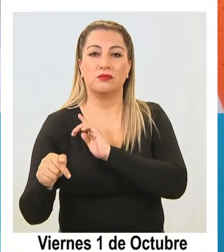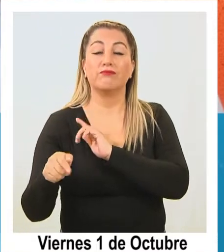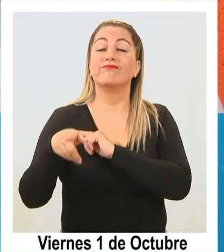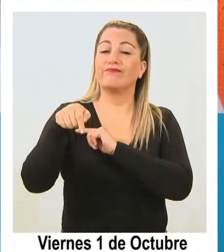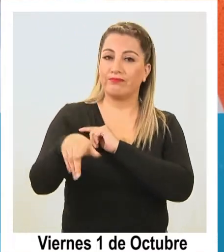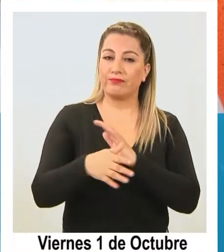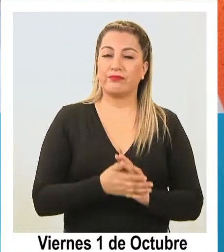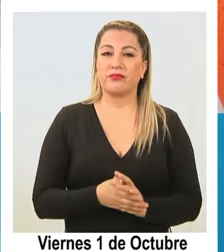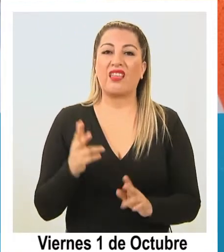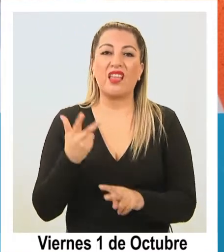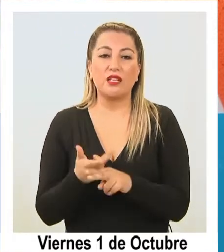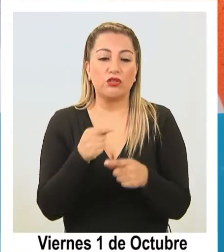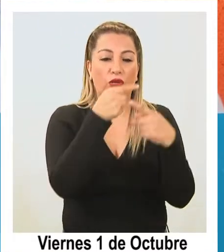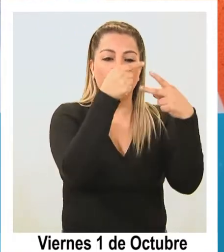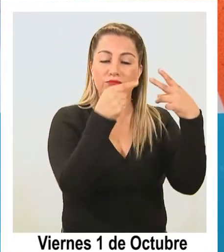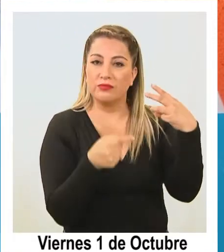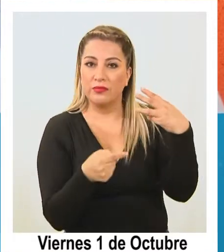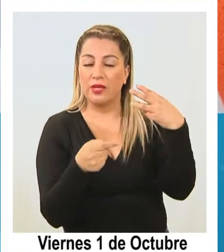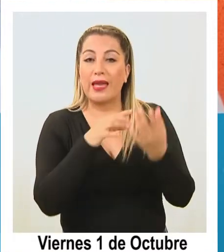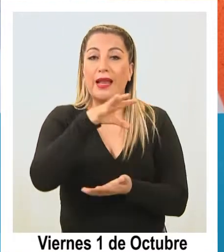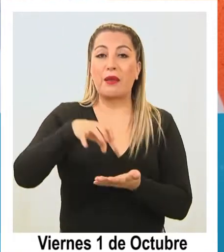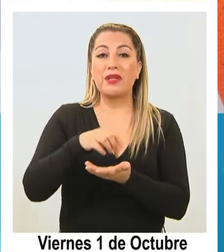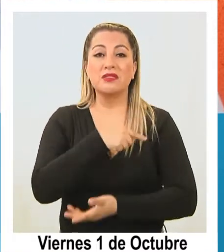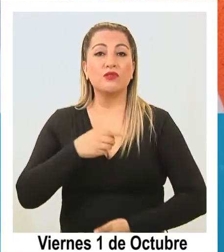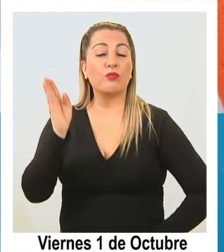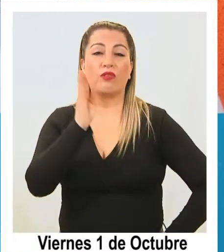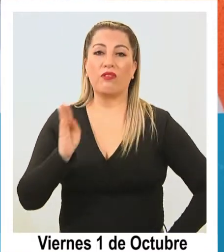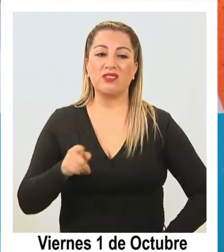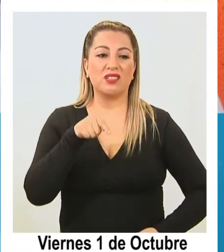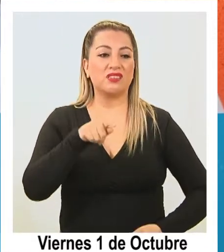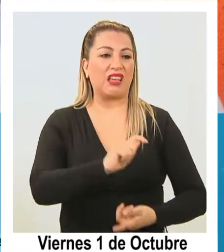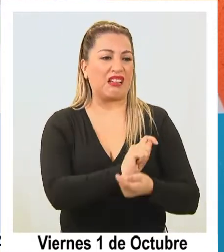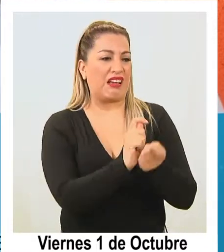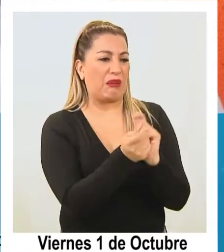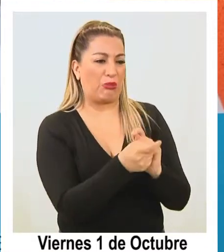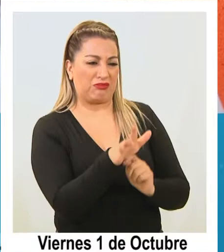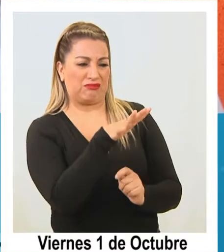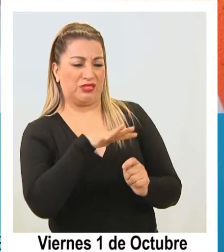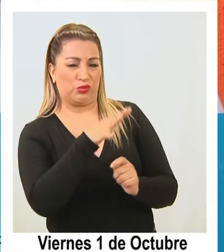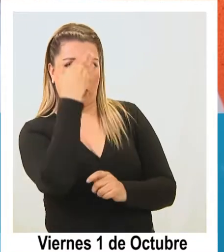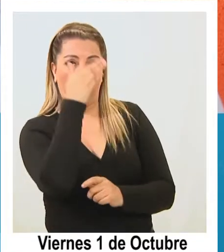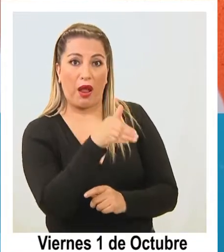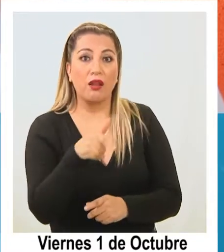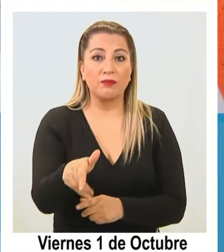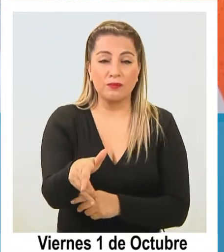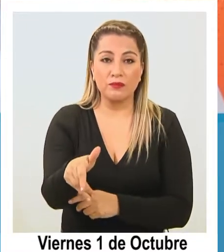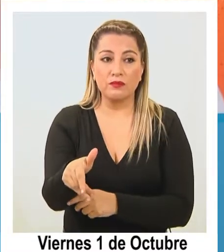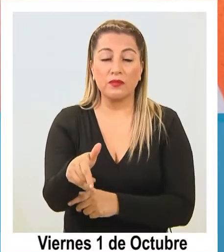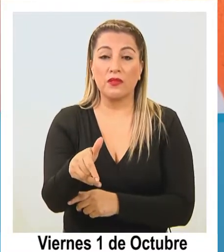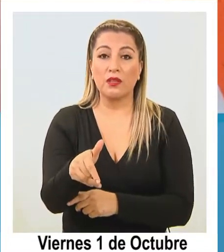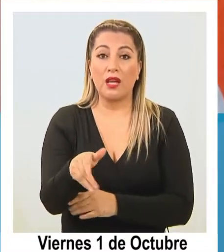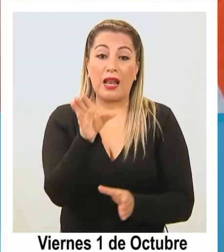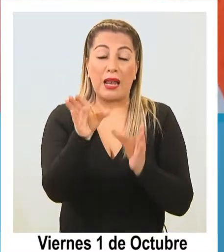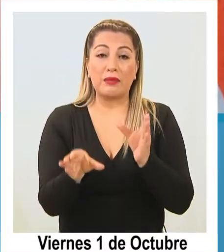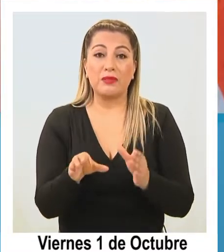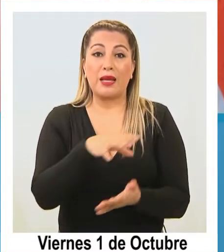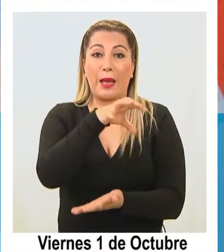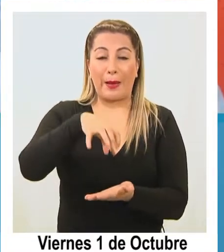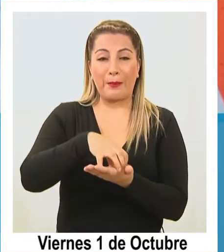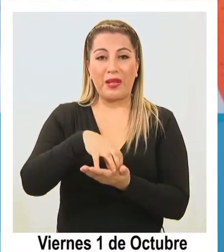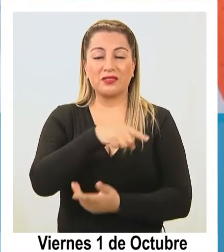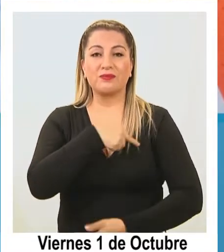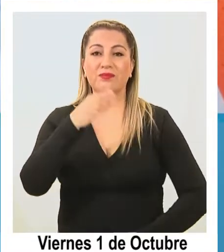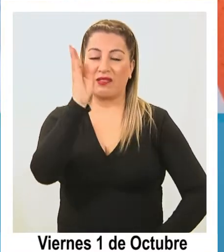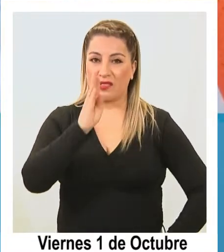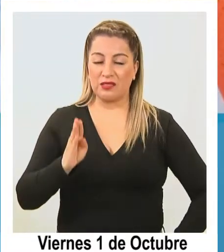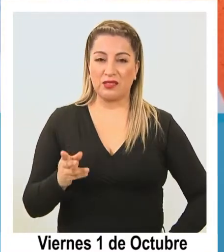lo tanto, creo yo que la Plaza Brasil se transformó en otra cosa. Ahora, el por qué se desaloja, tal como tú